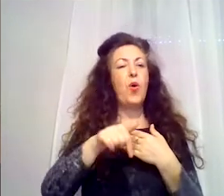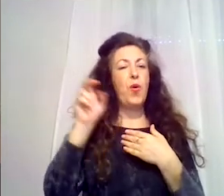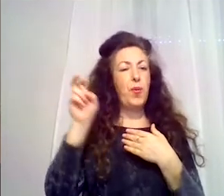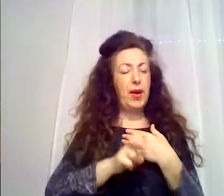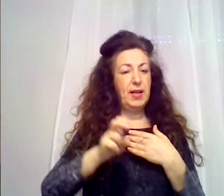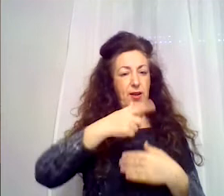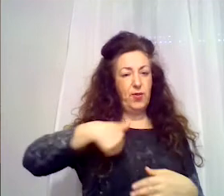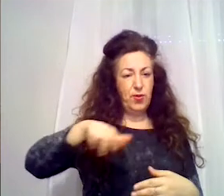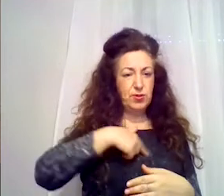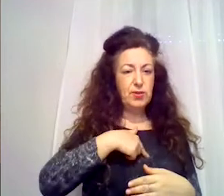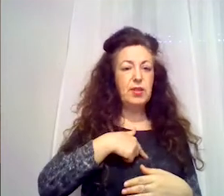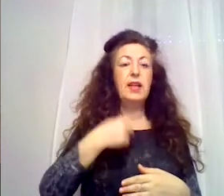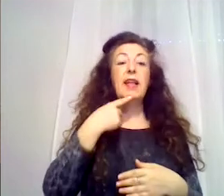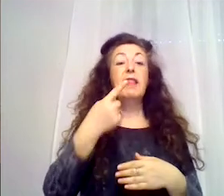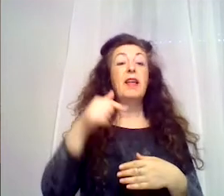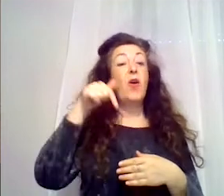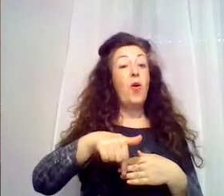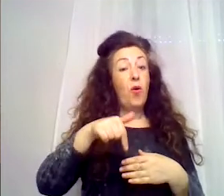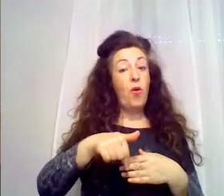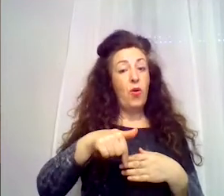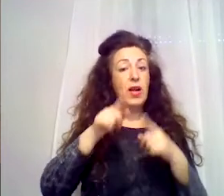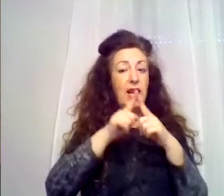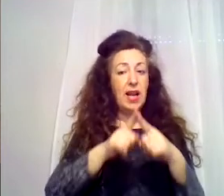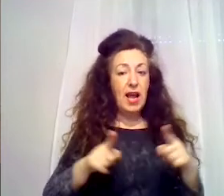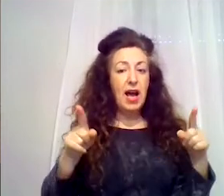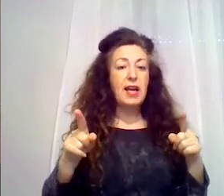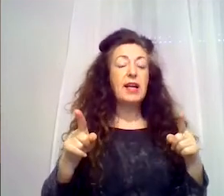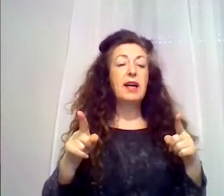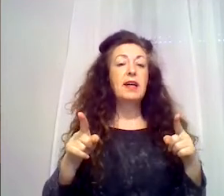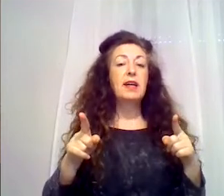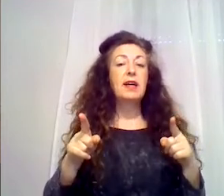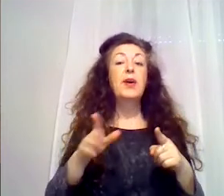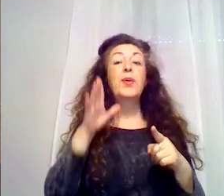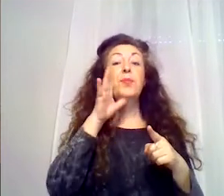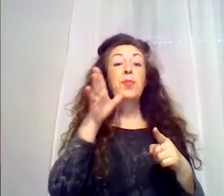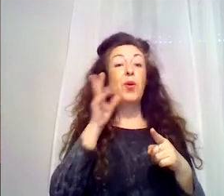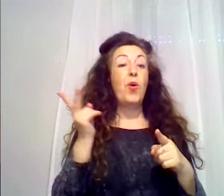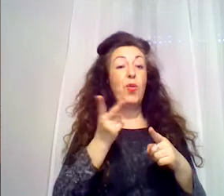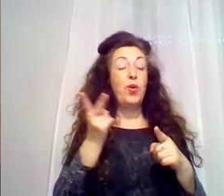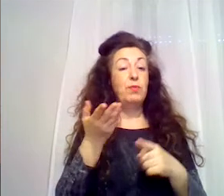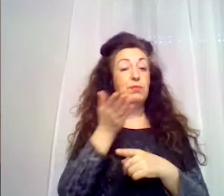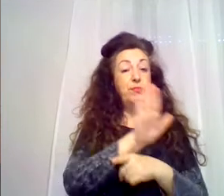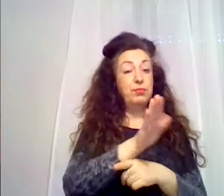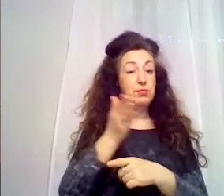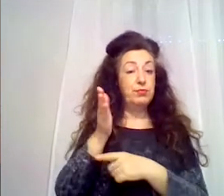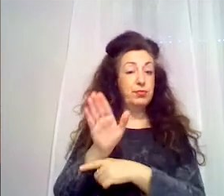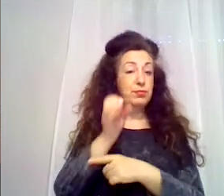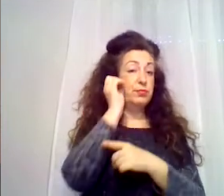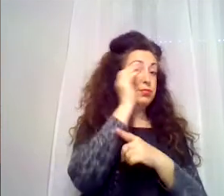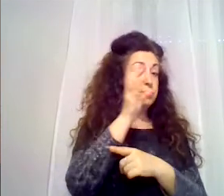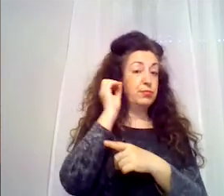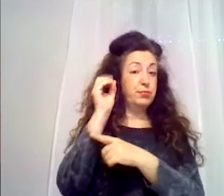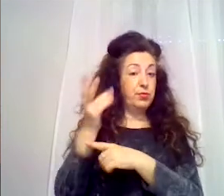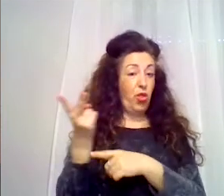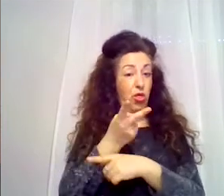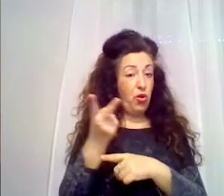darles las gracias especialmente a los dos por estar hoy con nosotros aquí, y deciros que la sesión de hoy es larga,